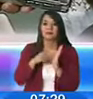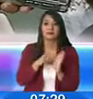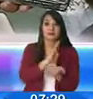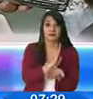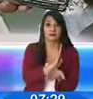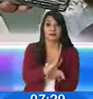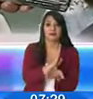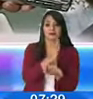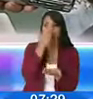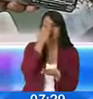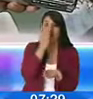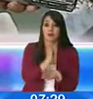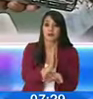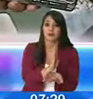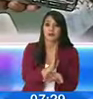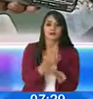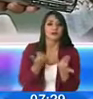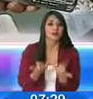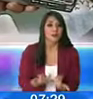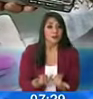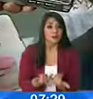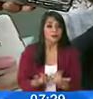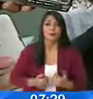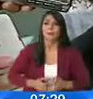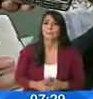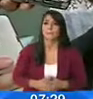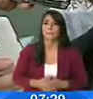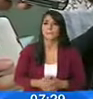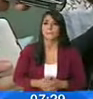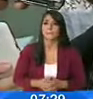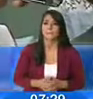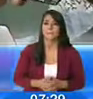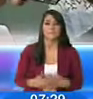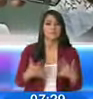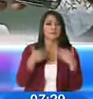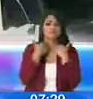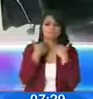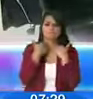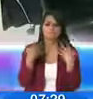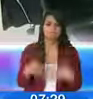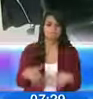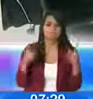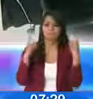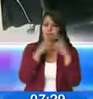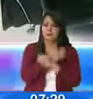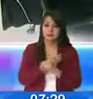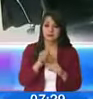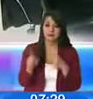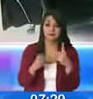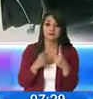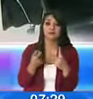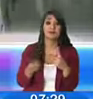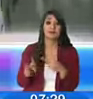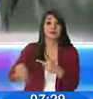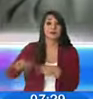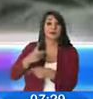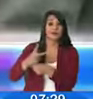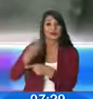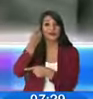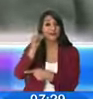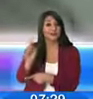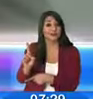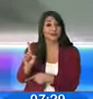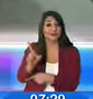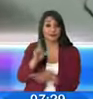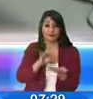ejemplo, yo creo que está en este momento en una crisis seria. Otra motivación para la resolución del Consejo Transitorio